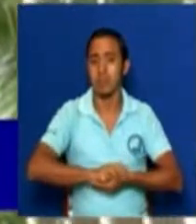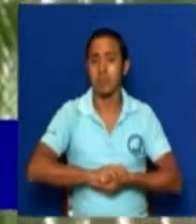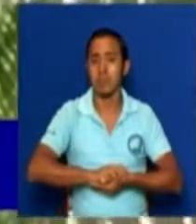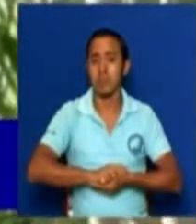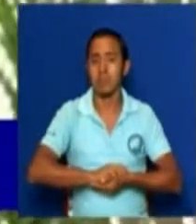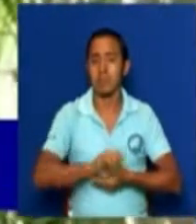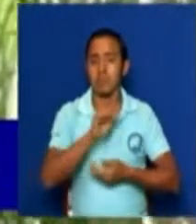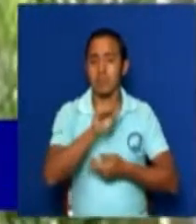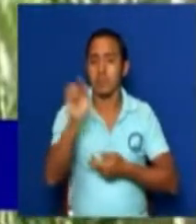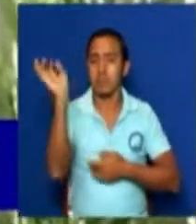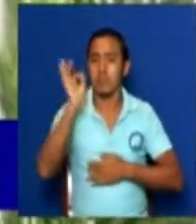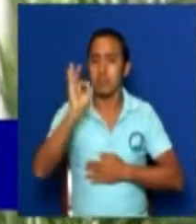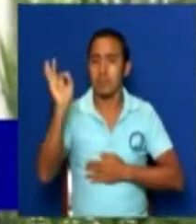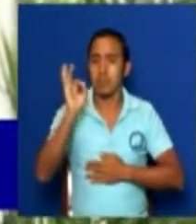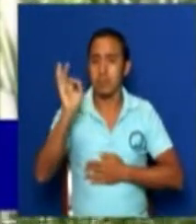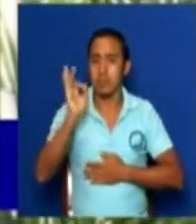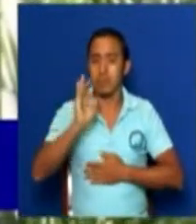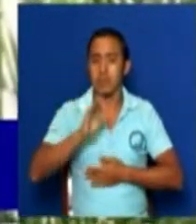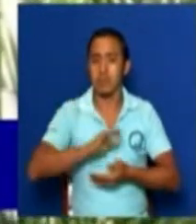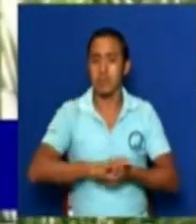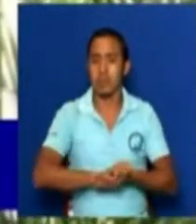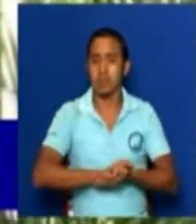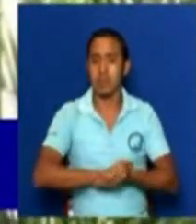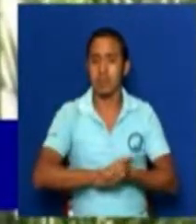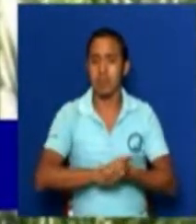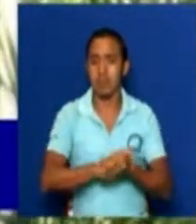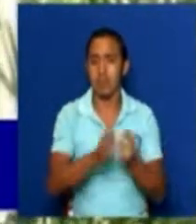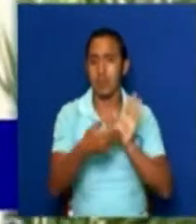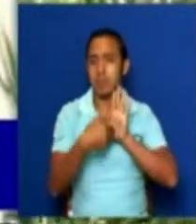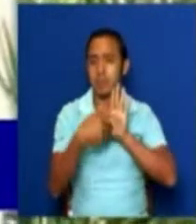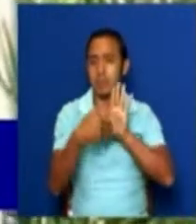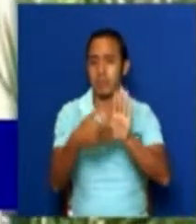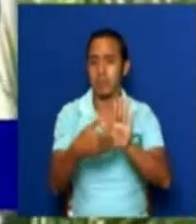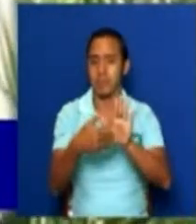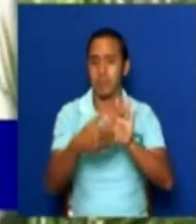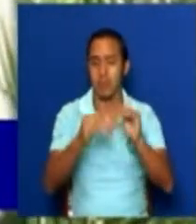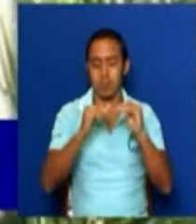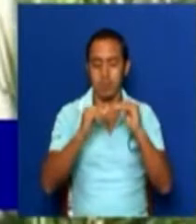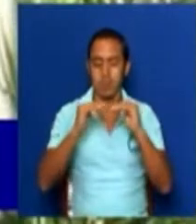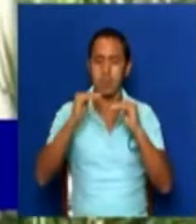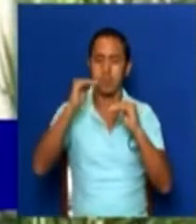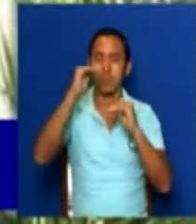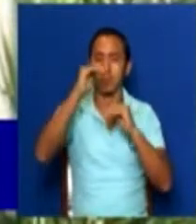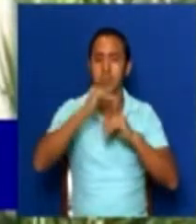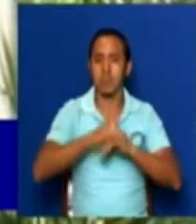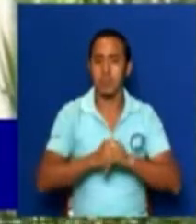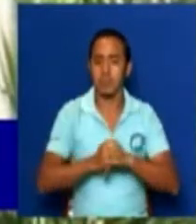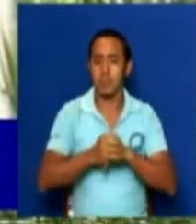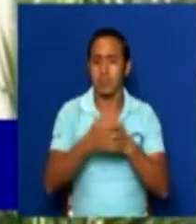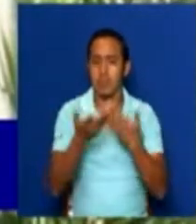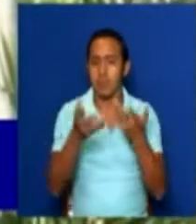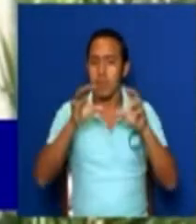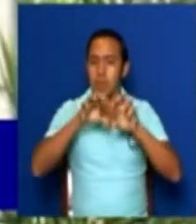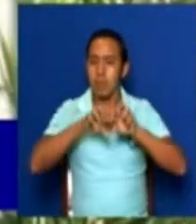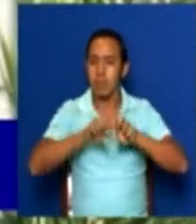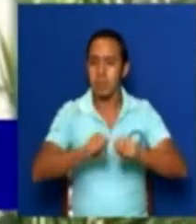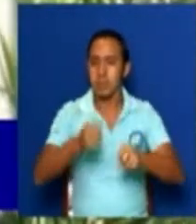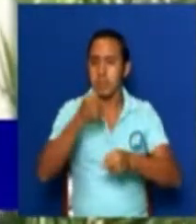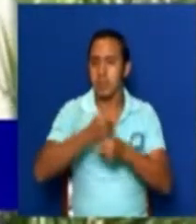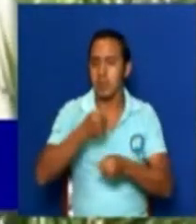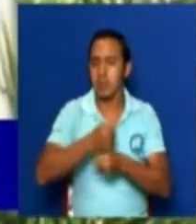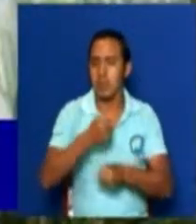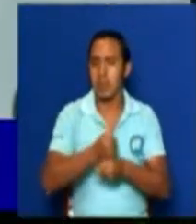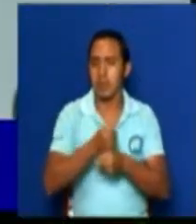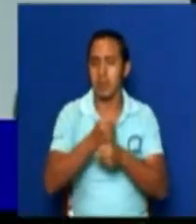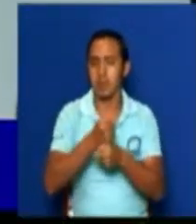ese sentido, el estudio señaló que aumenta la probabilidad de estar ocupadas en el mercado laboral cuando